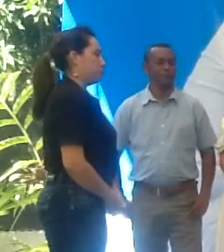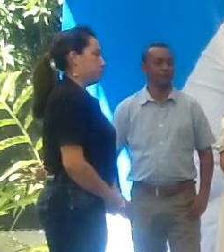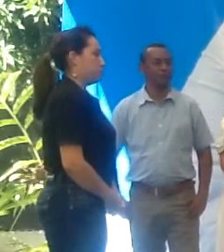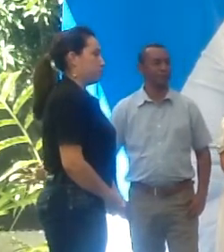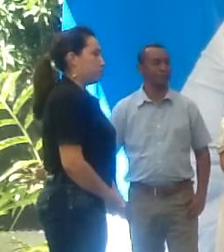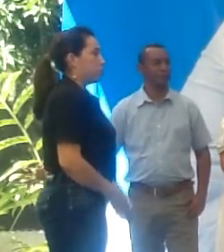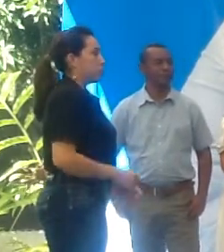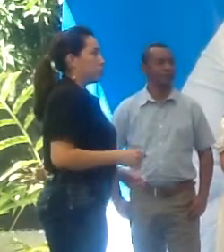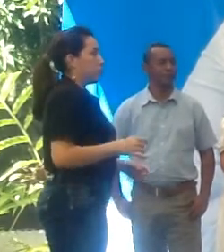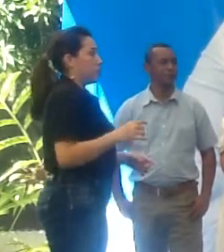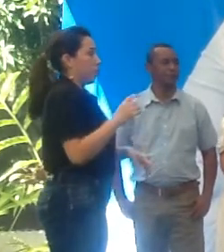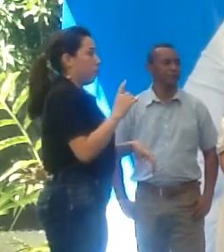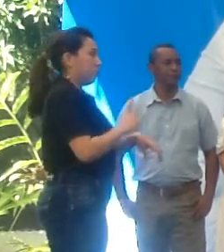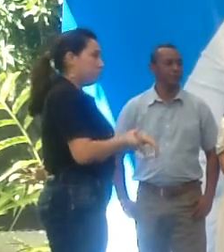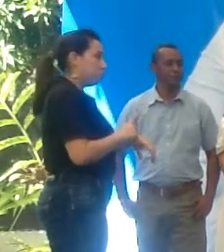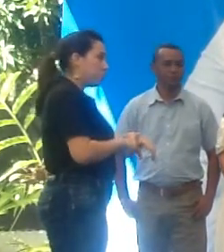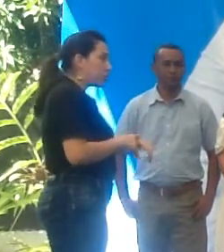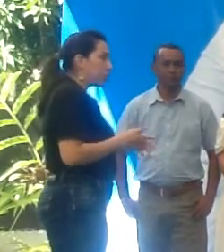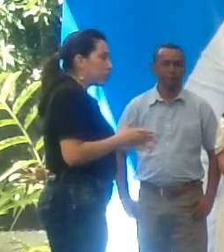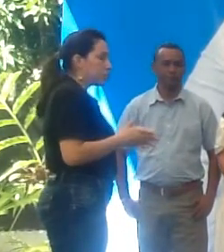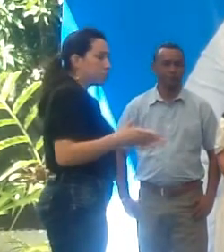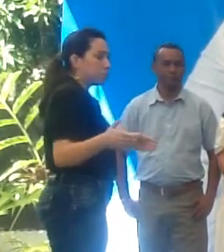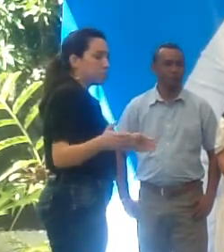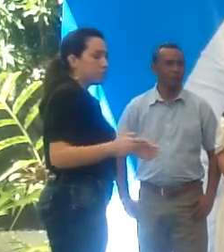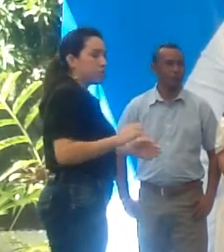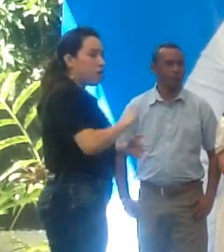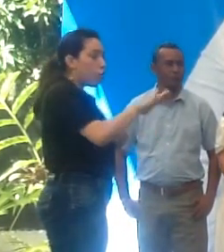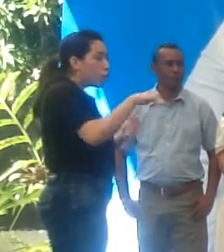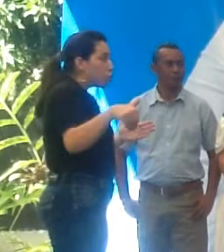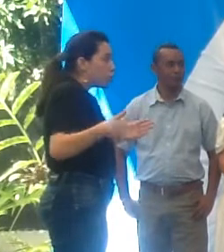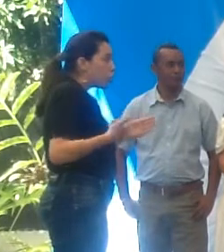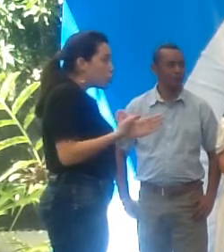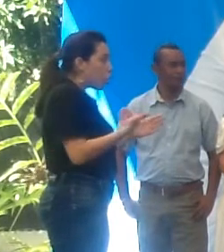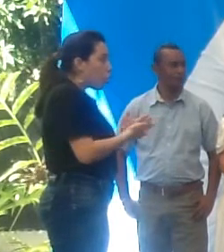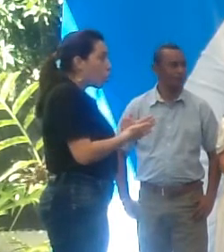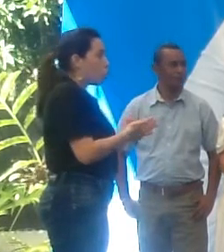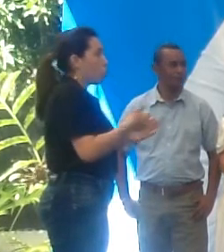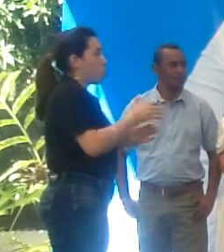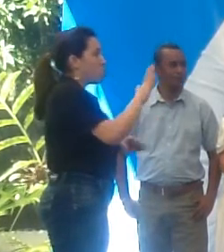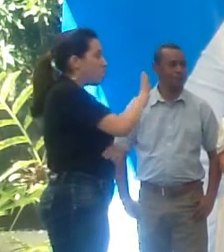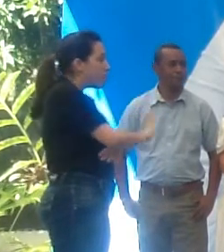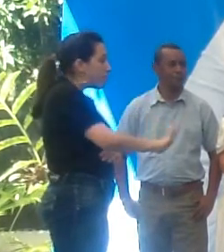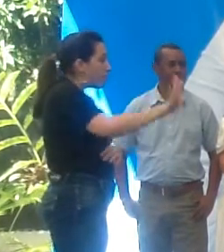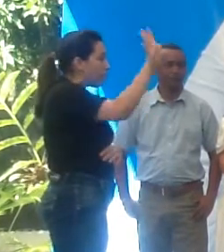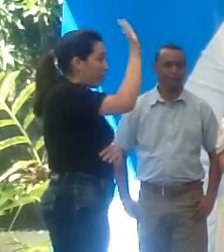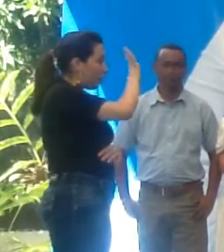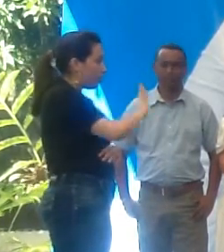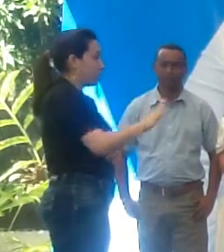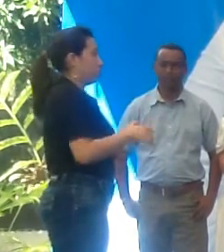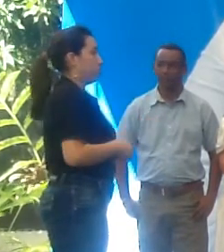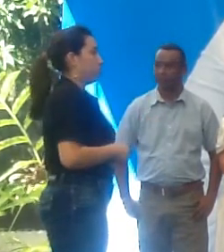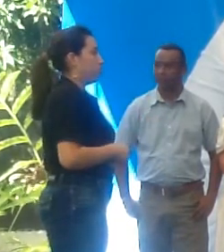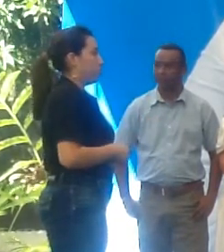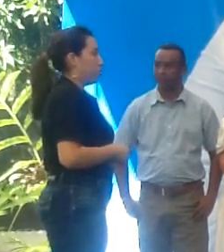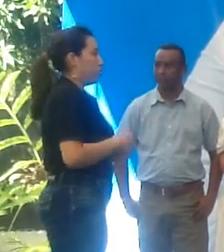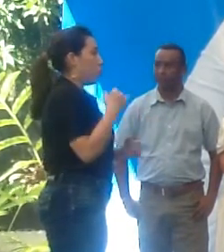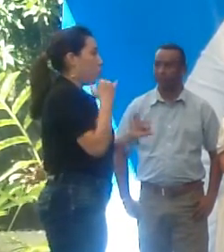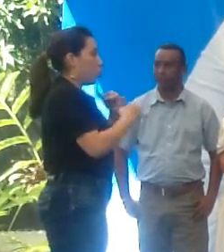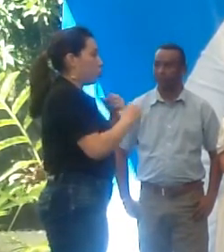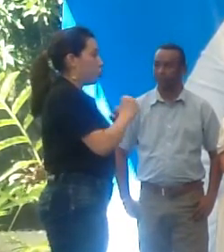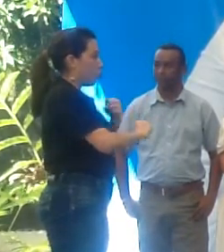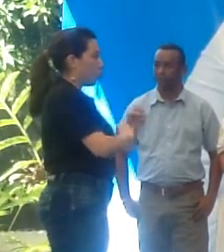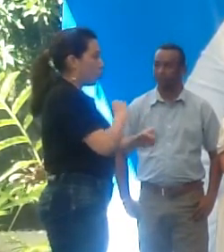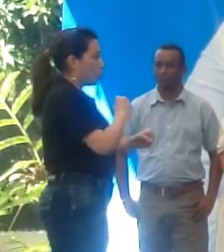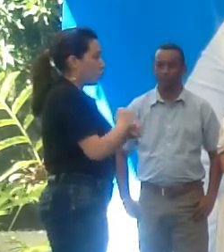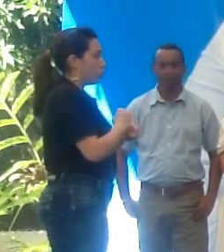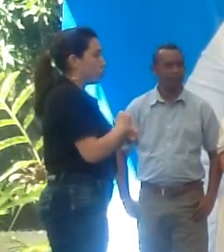A lo largo y ancho de todo el territorio departamental, en donde en los últimos años,